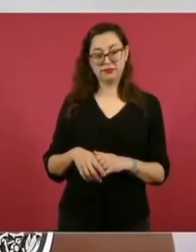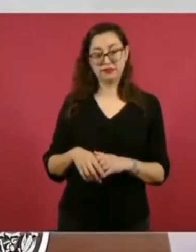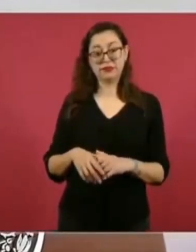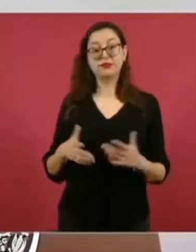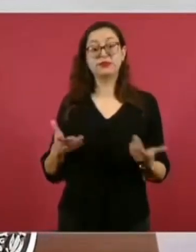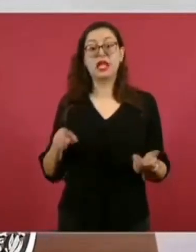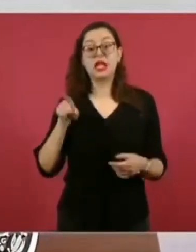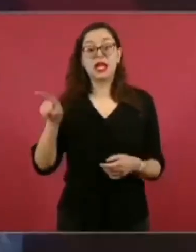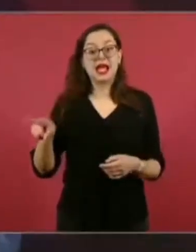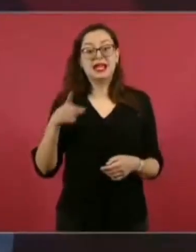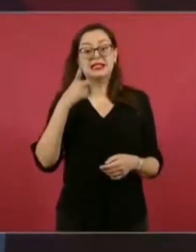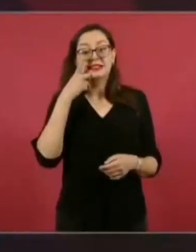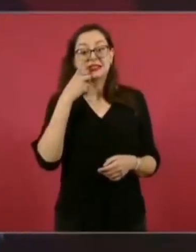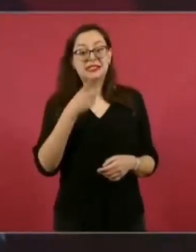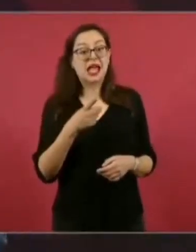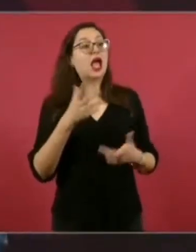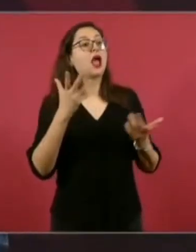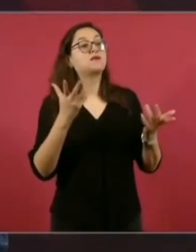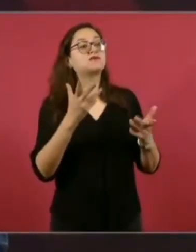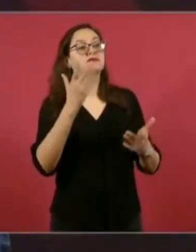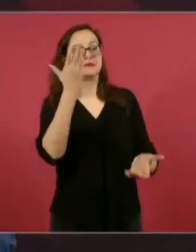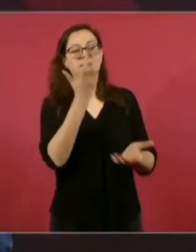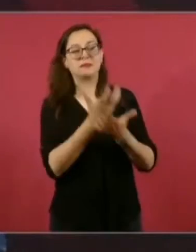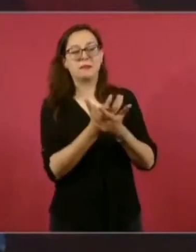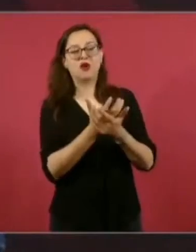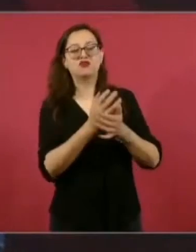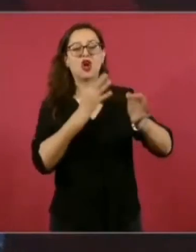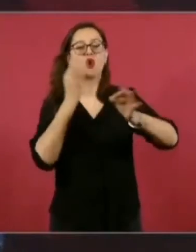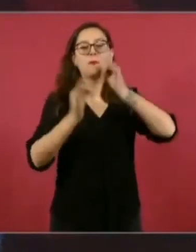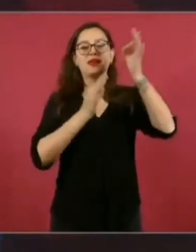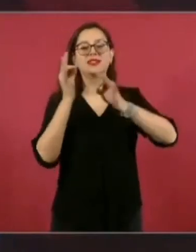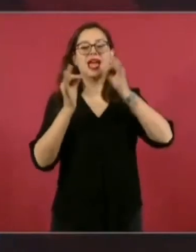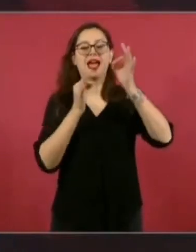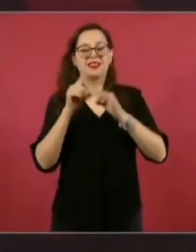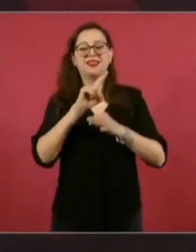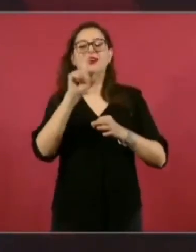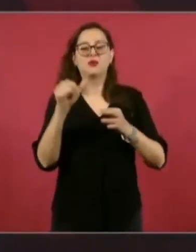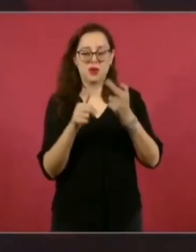nos vamos a comercial y ya regresamos.